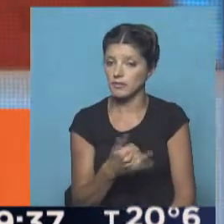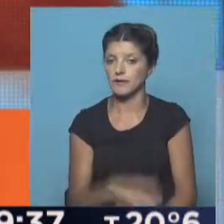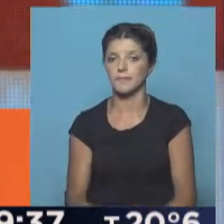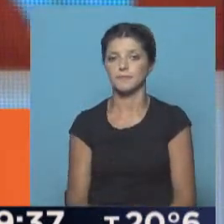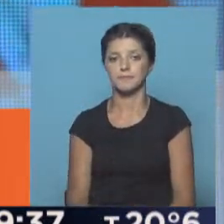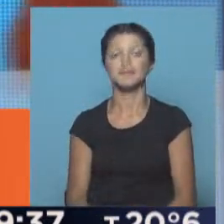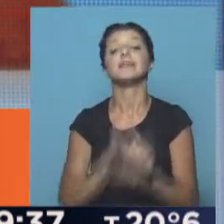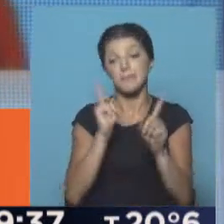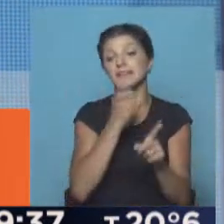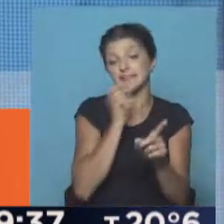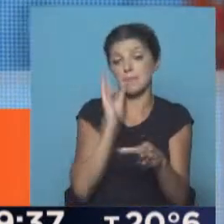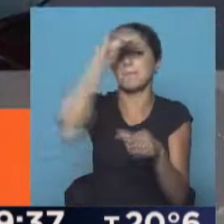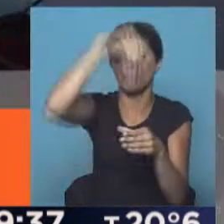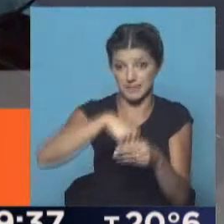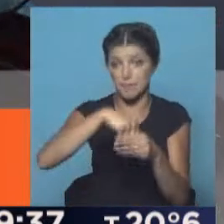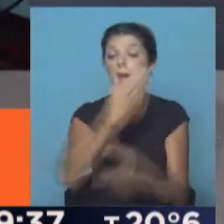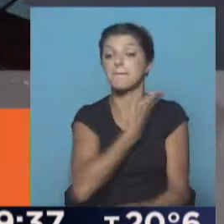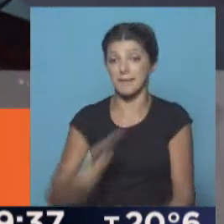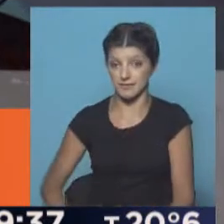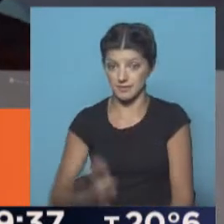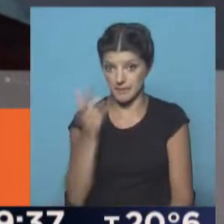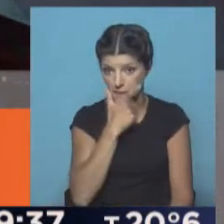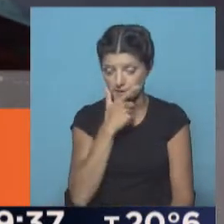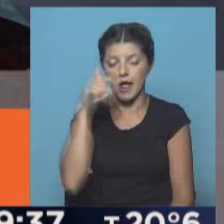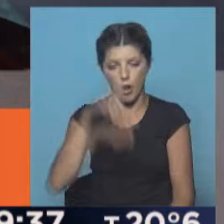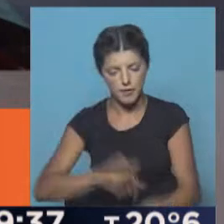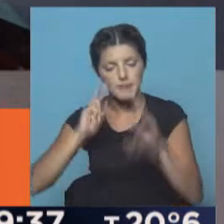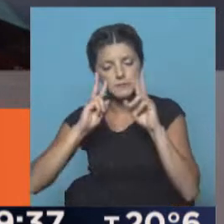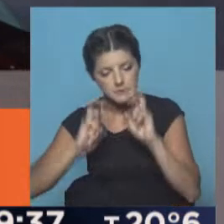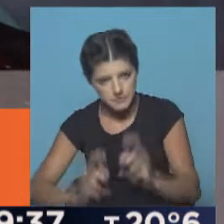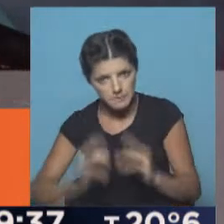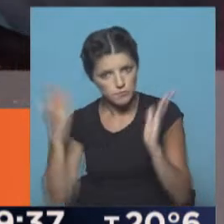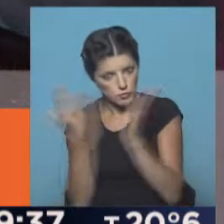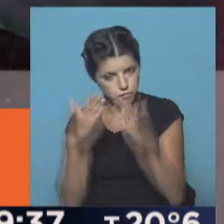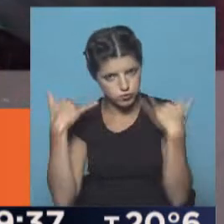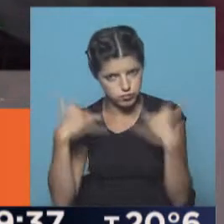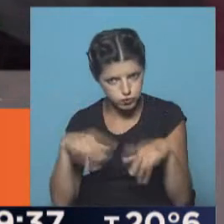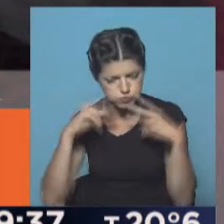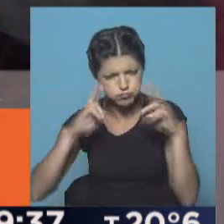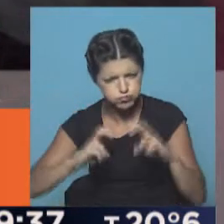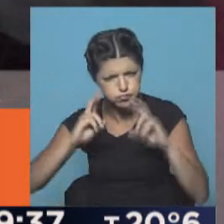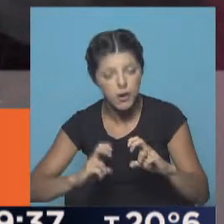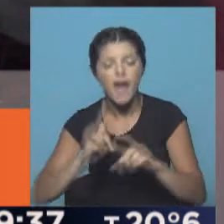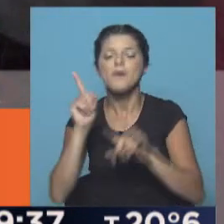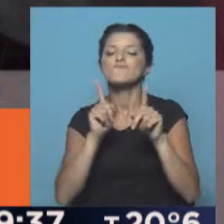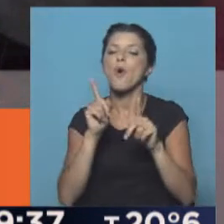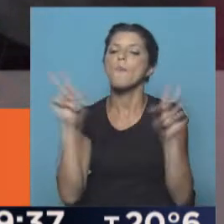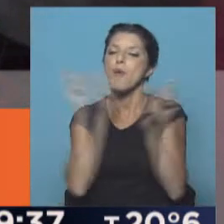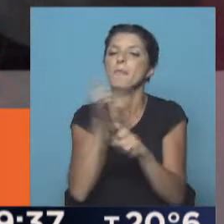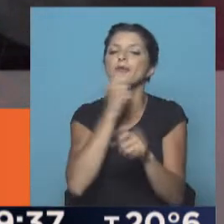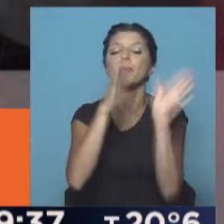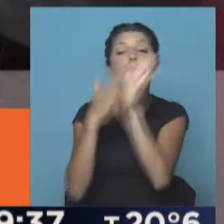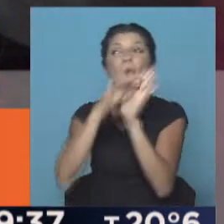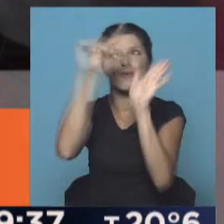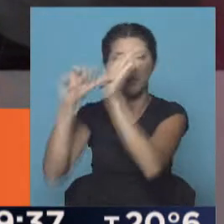ese delito participó el presidente. Estamos trabajando duro, tenemos algún problema con la prueba que tiene que venir del exterior,